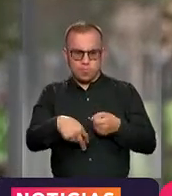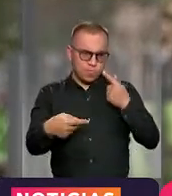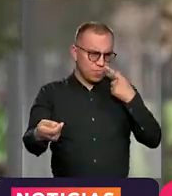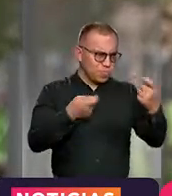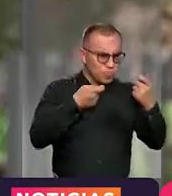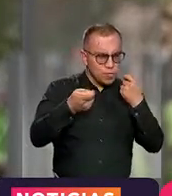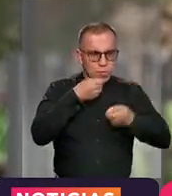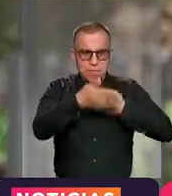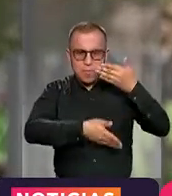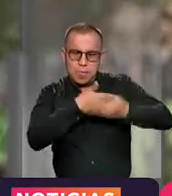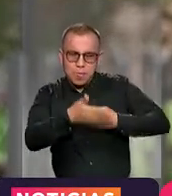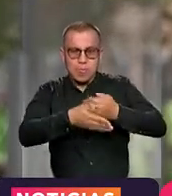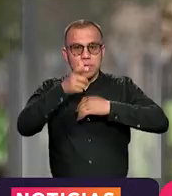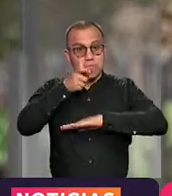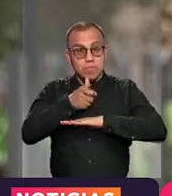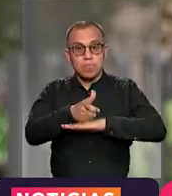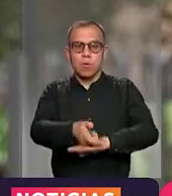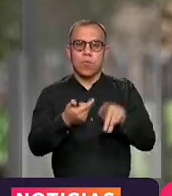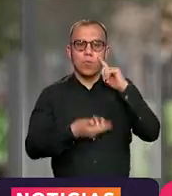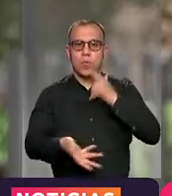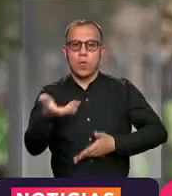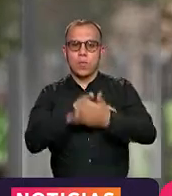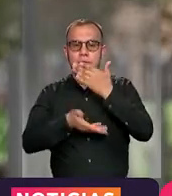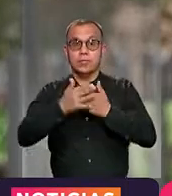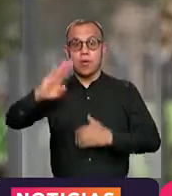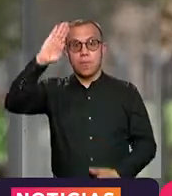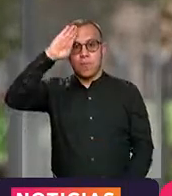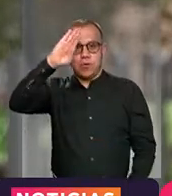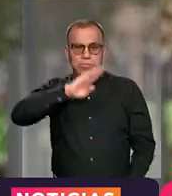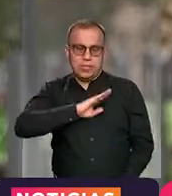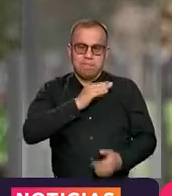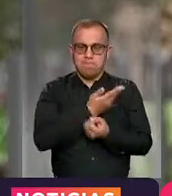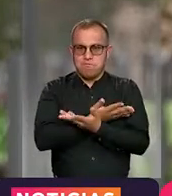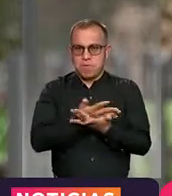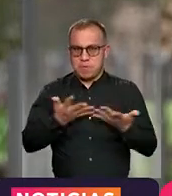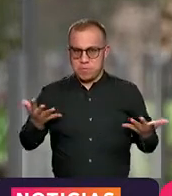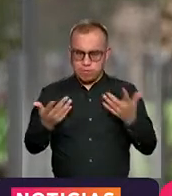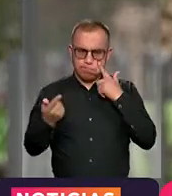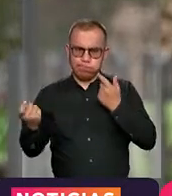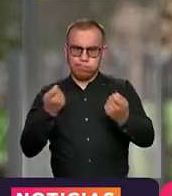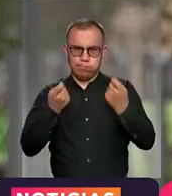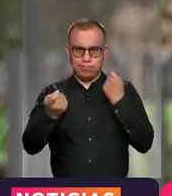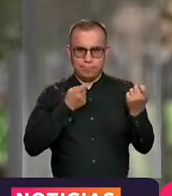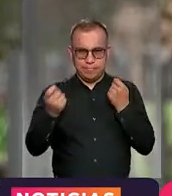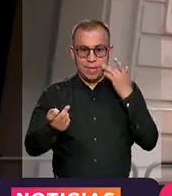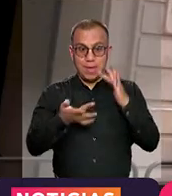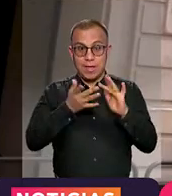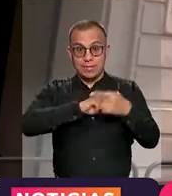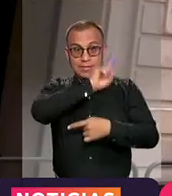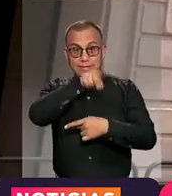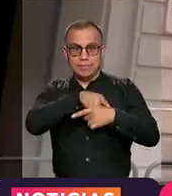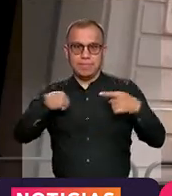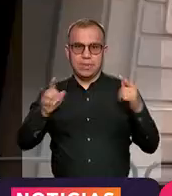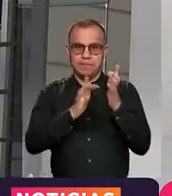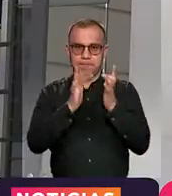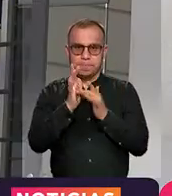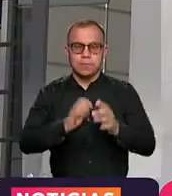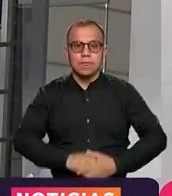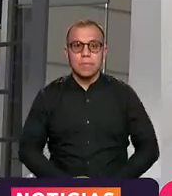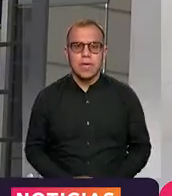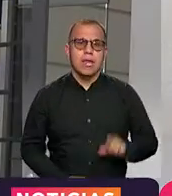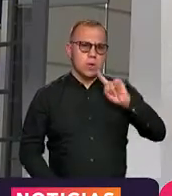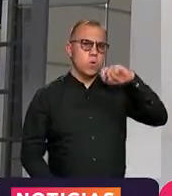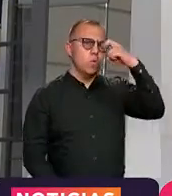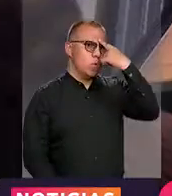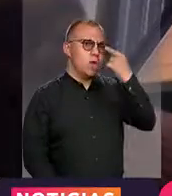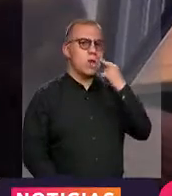controles, monitoreos permanentes con gestores de convivencia, la policía y demás, y tendremos ese control durante toda esta Semana Santa. La Secretaría de Gobierno reiteró